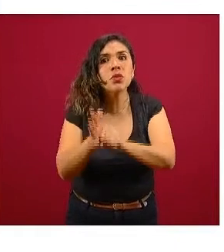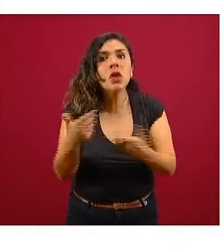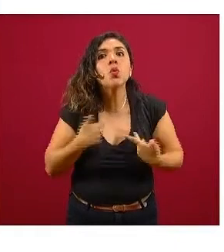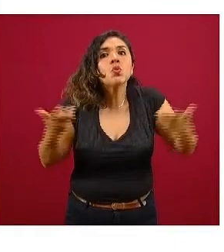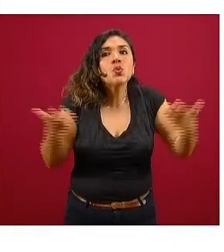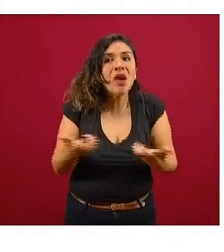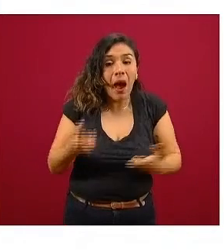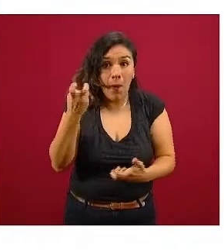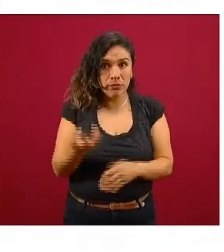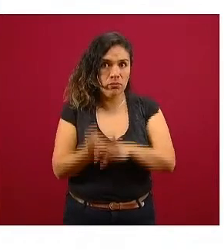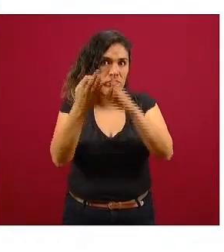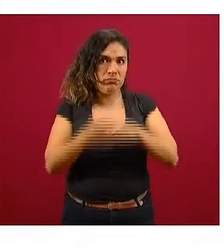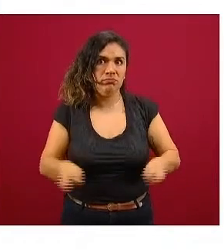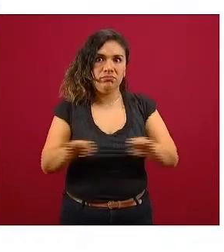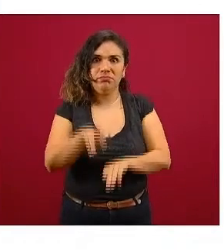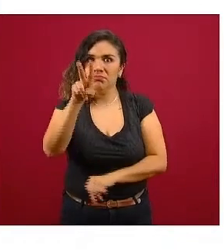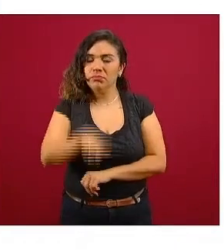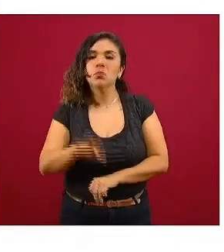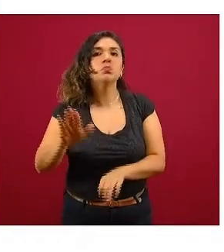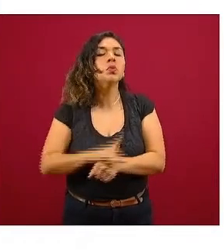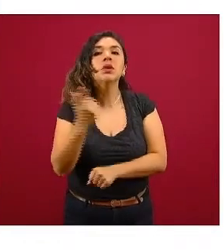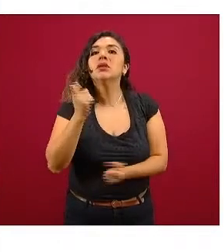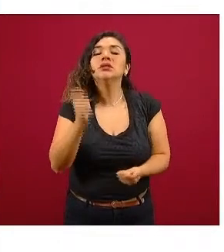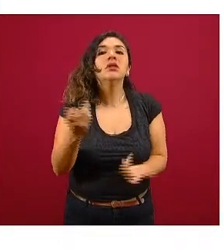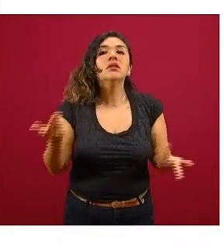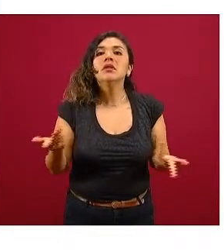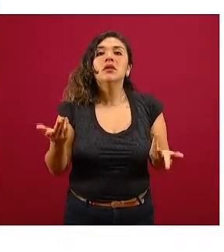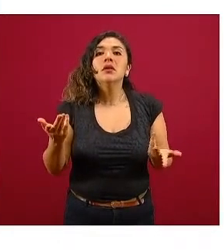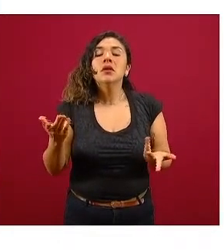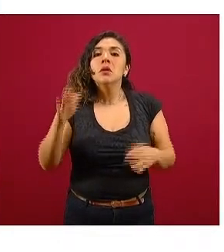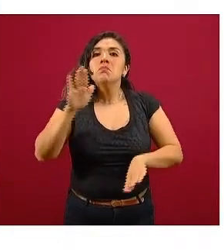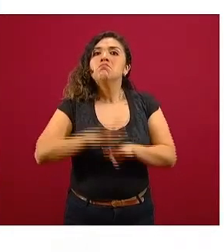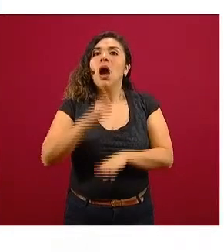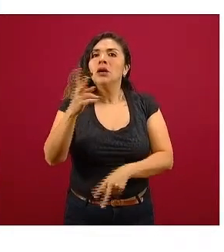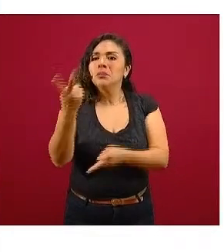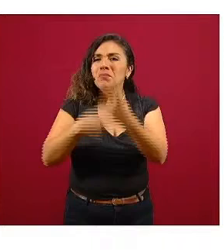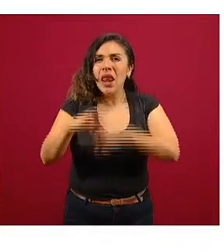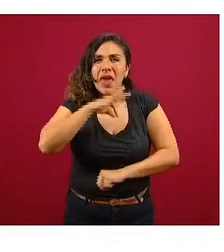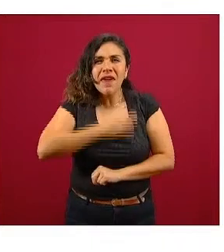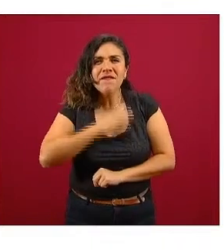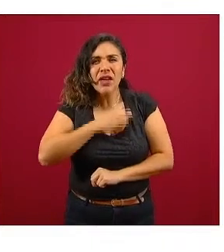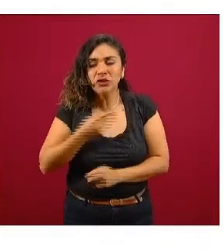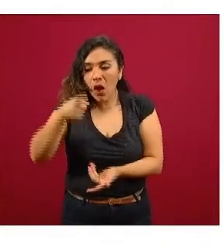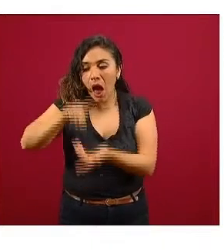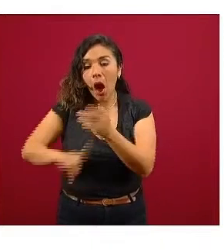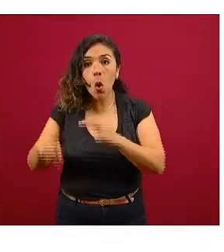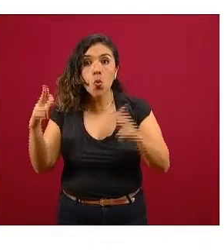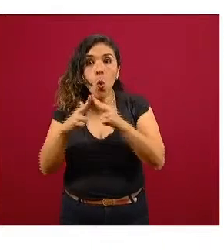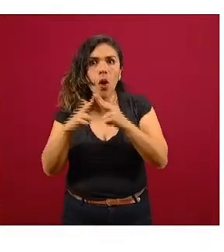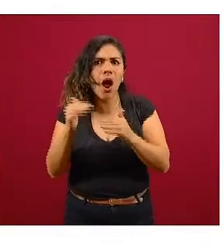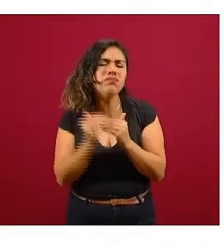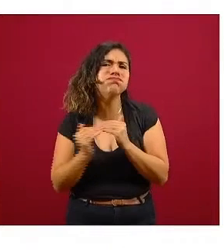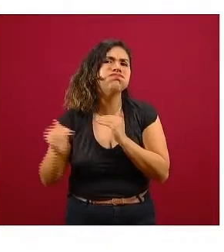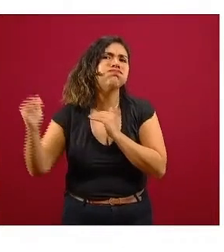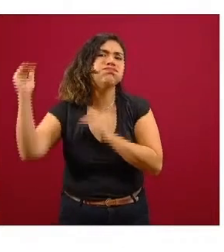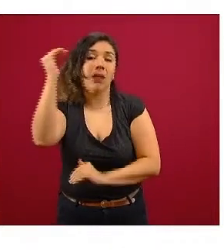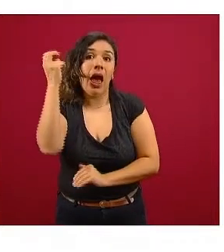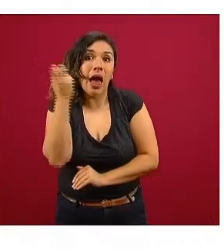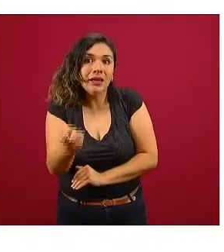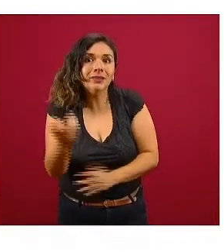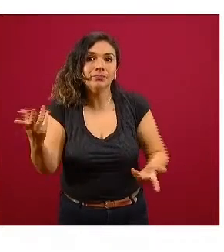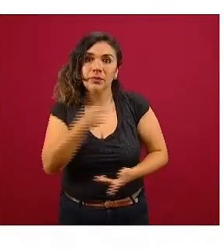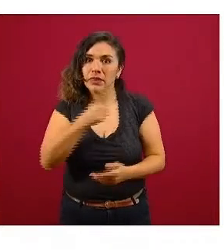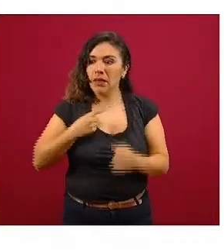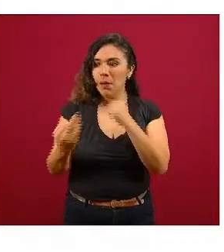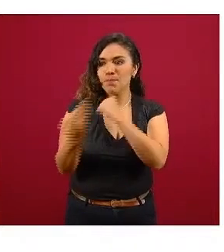COVID. Esto es muy importante porque la tasa de infección en el hogar es muy alta y tenemos